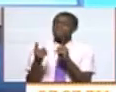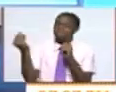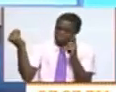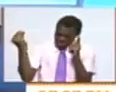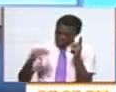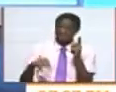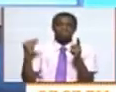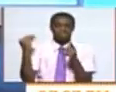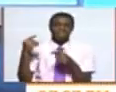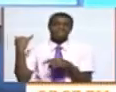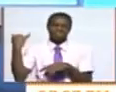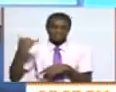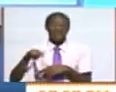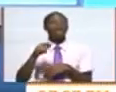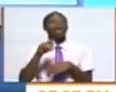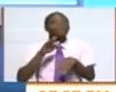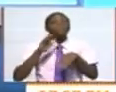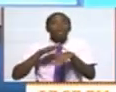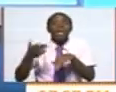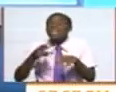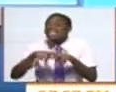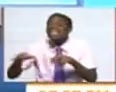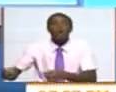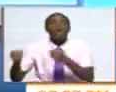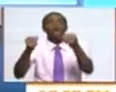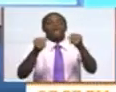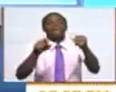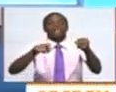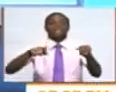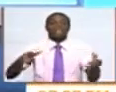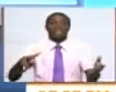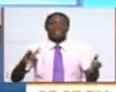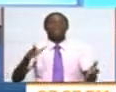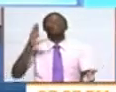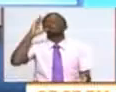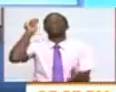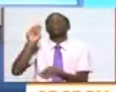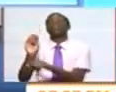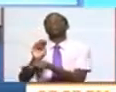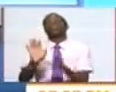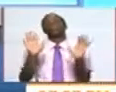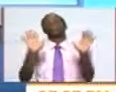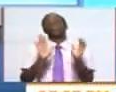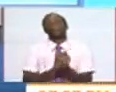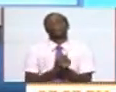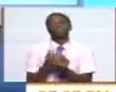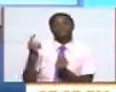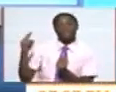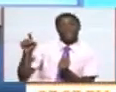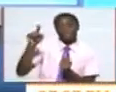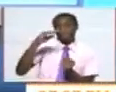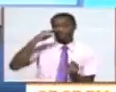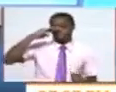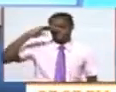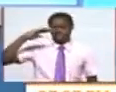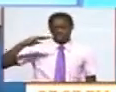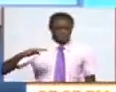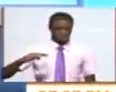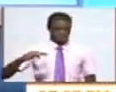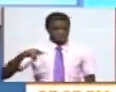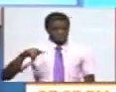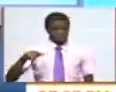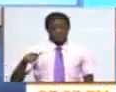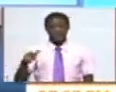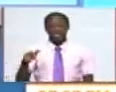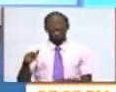Pero sigamos, porque es que necesitan los niños. Y Dios los libre. Aquí podemos ver a un menor de edad,